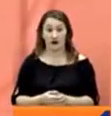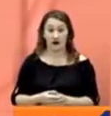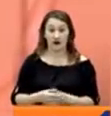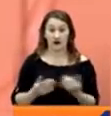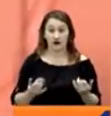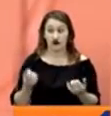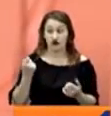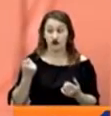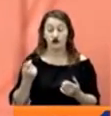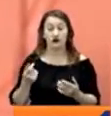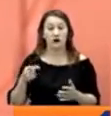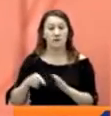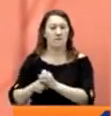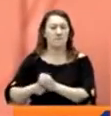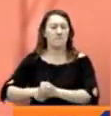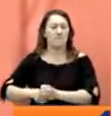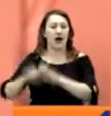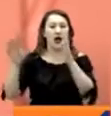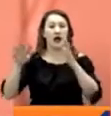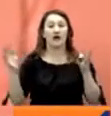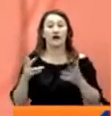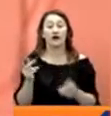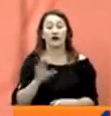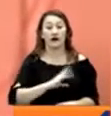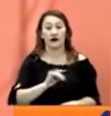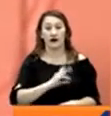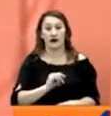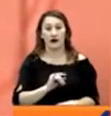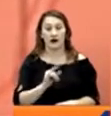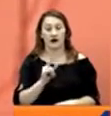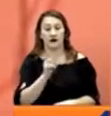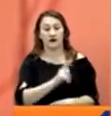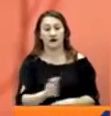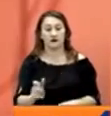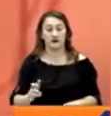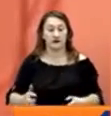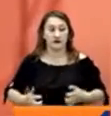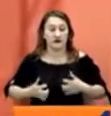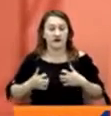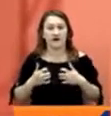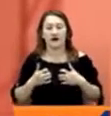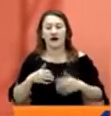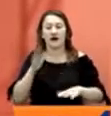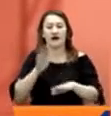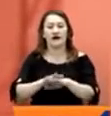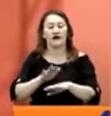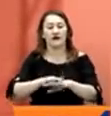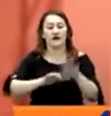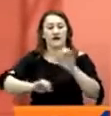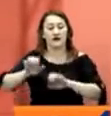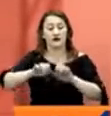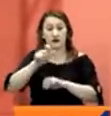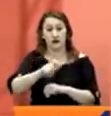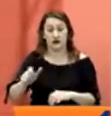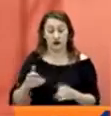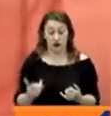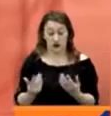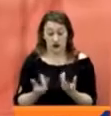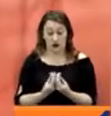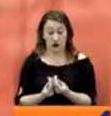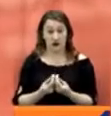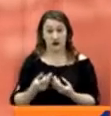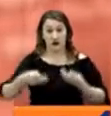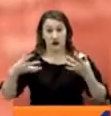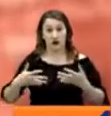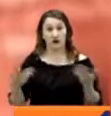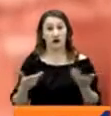una explosión alteró la tranquilidad de los caleños. Por los hechos y por una alerta de la Defensoría del Pueblo, hoy hubo un consejo de seguridad en